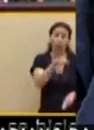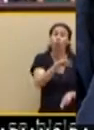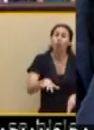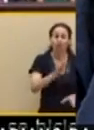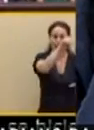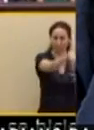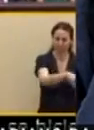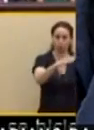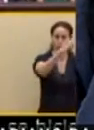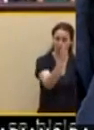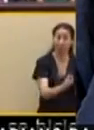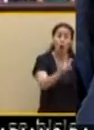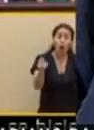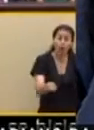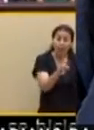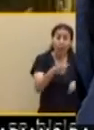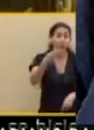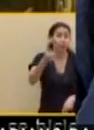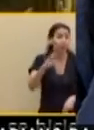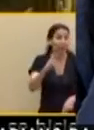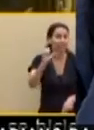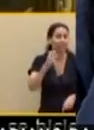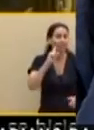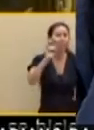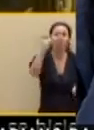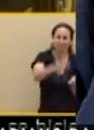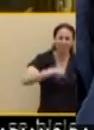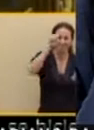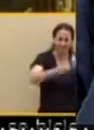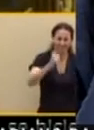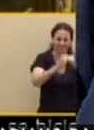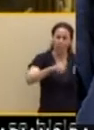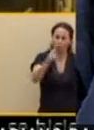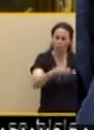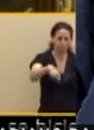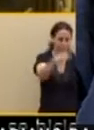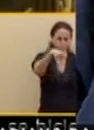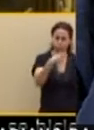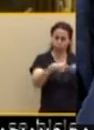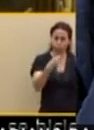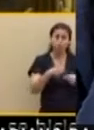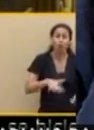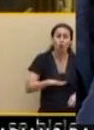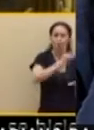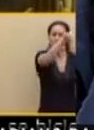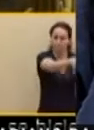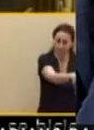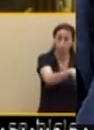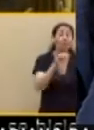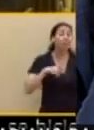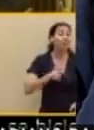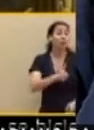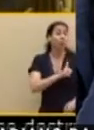diferente usa una alternativa de india derecha o partido popular españa necesita es la generación de regeneración y un gobierno alternativo